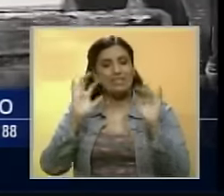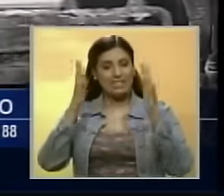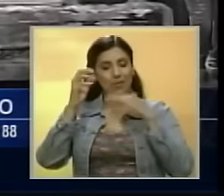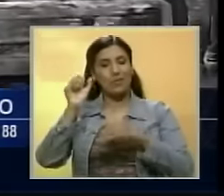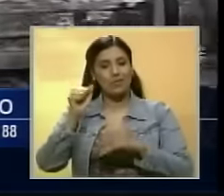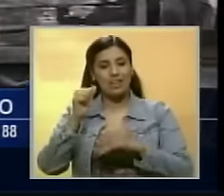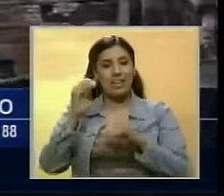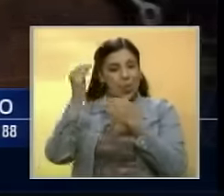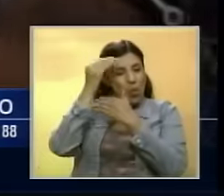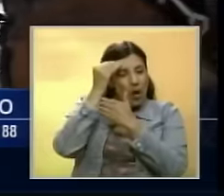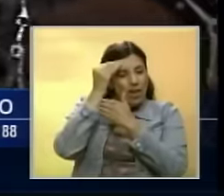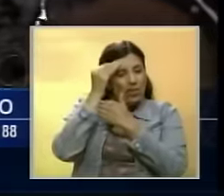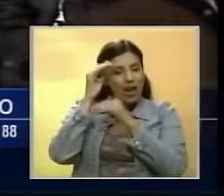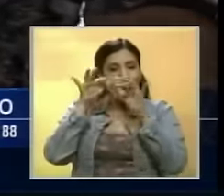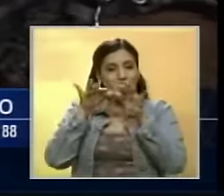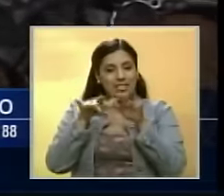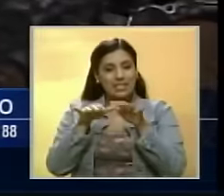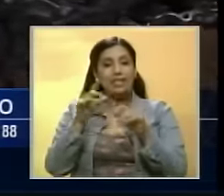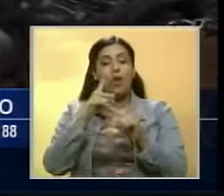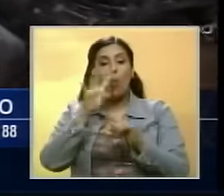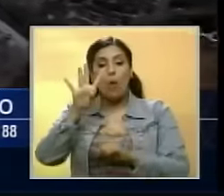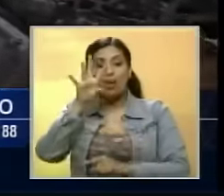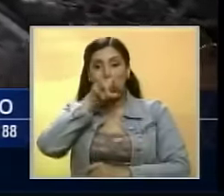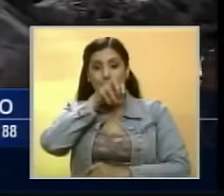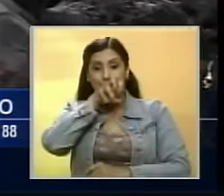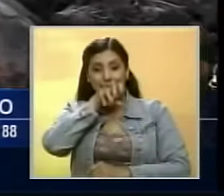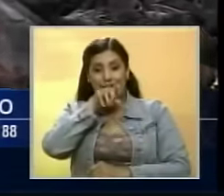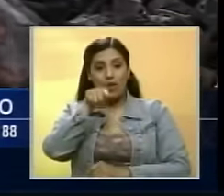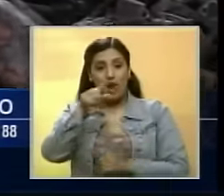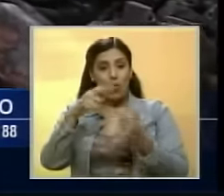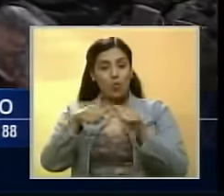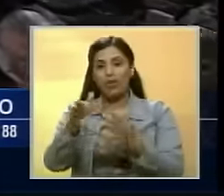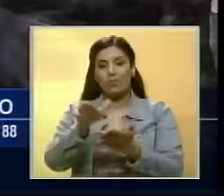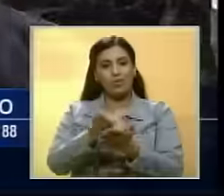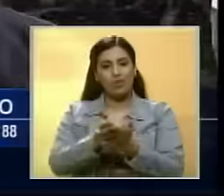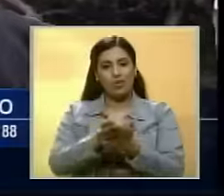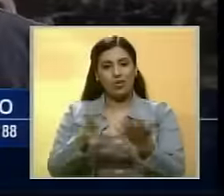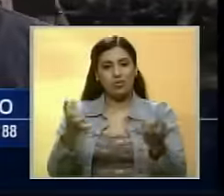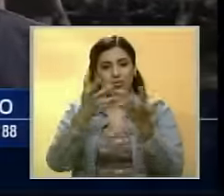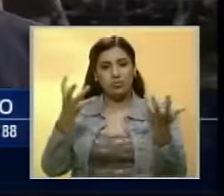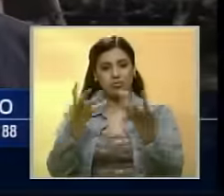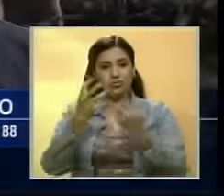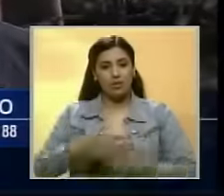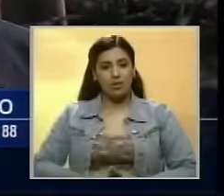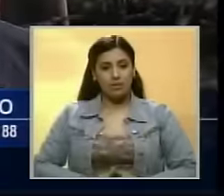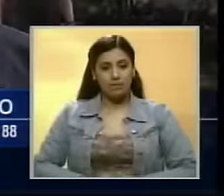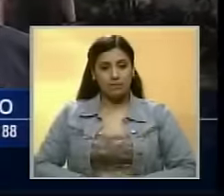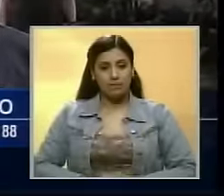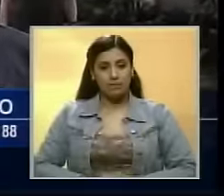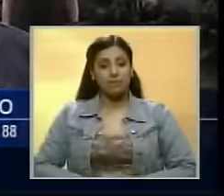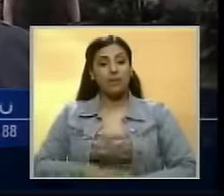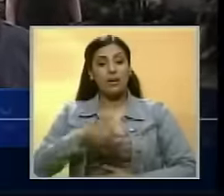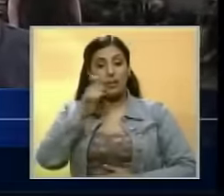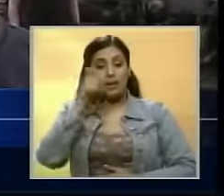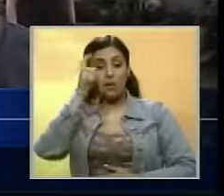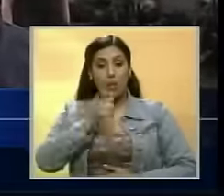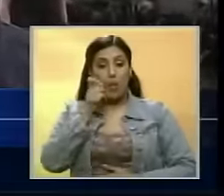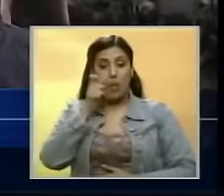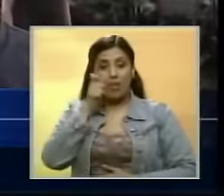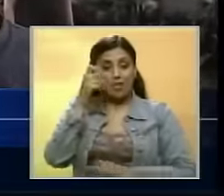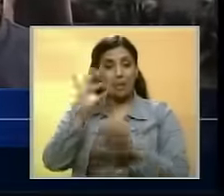al resguardarse en una oficina cuatros perros que se encontraban en el galpón murieron durante el incendio vigilante logró salir